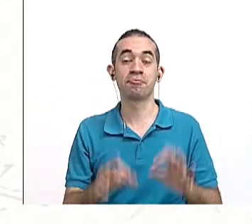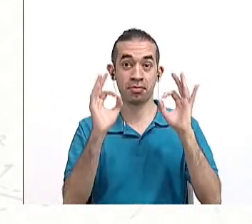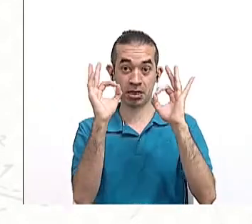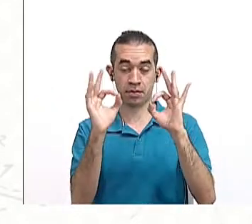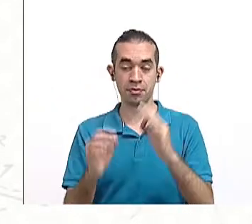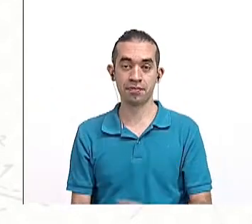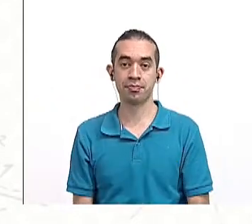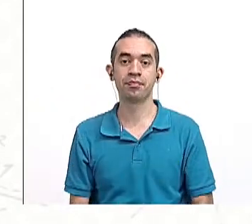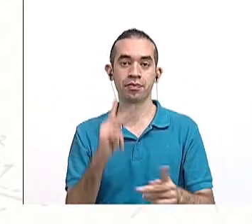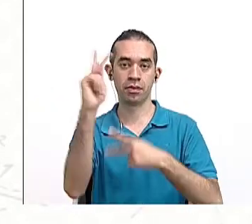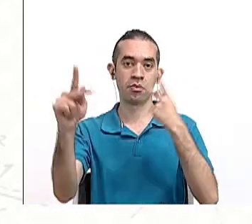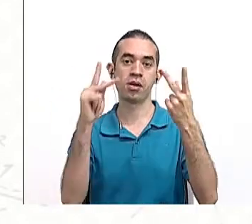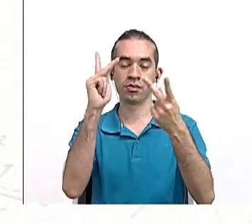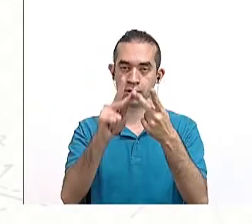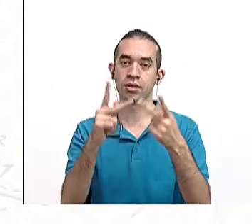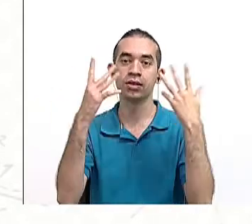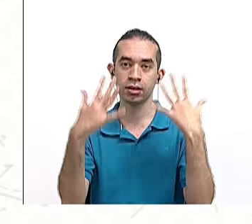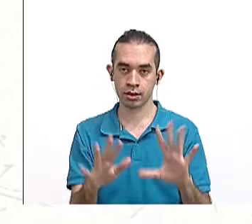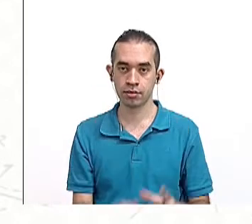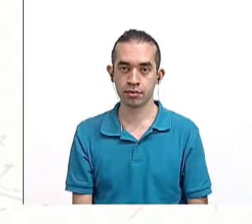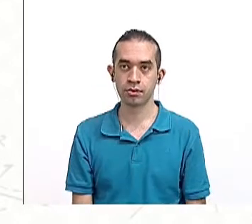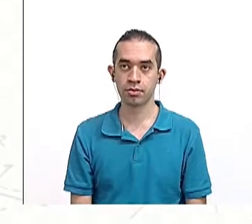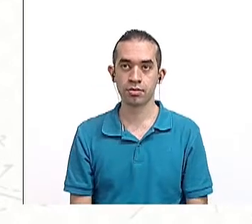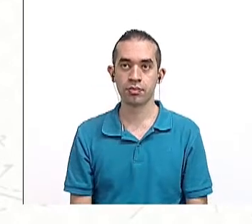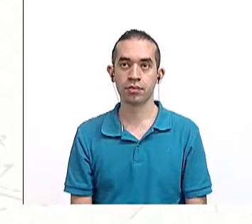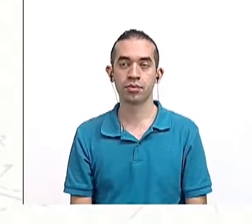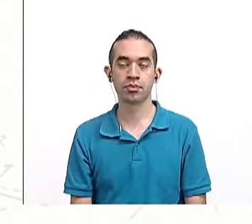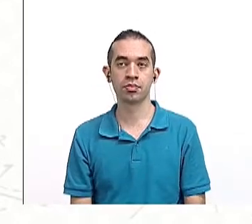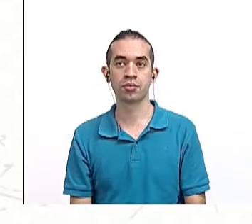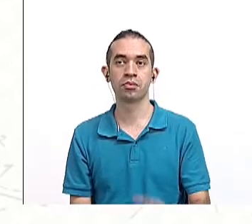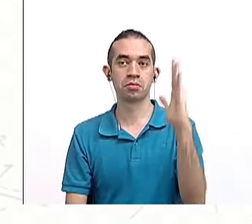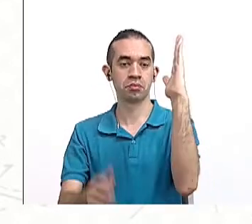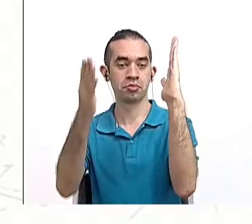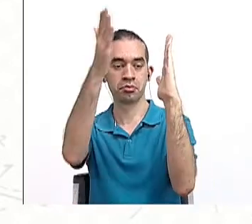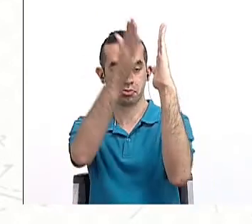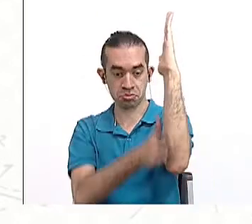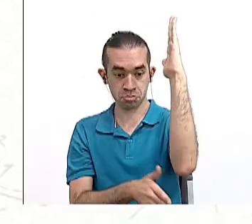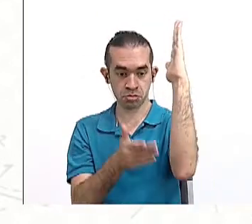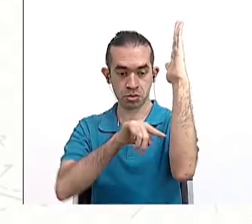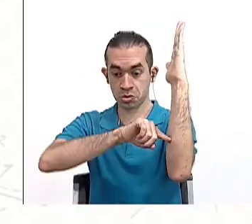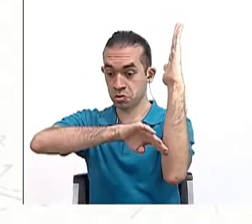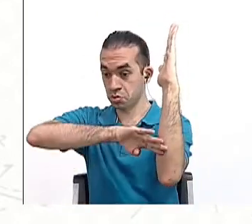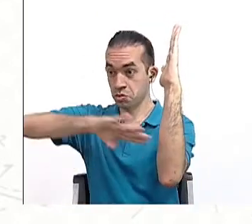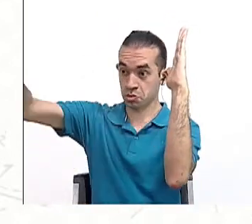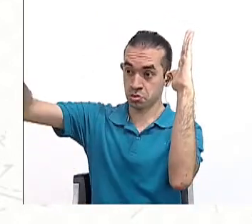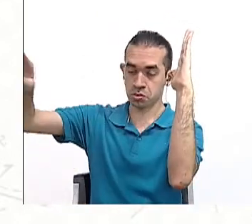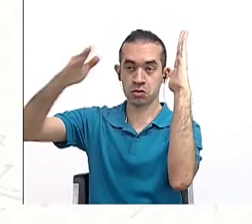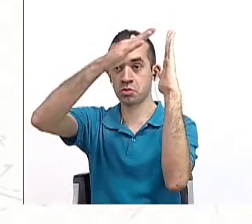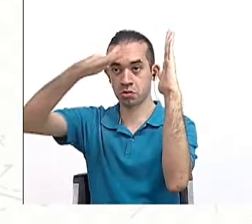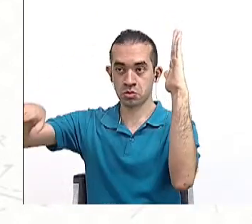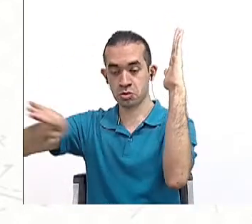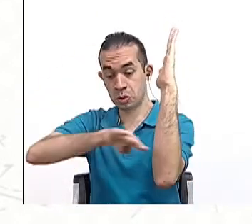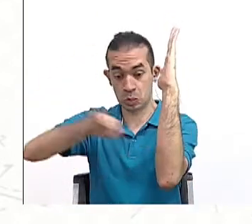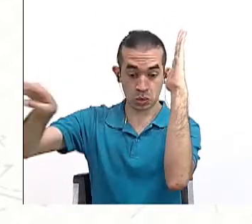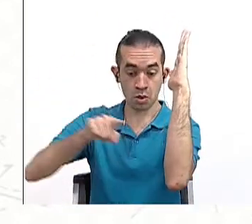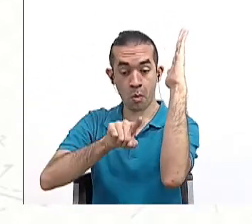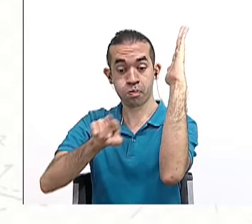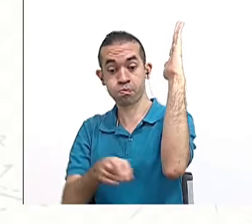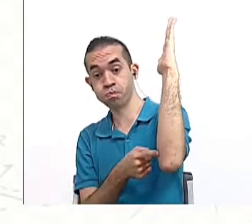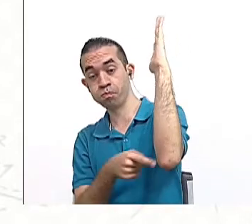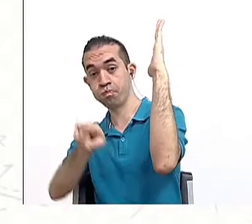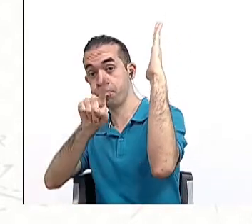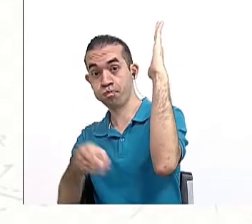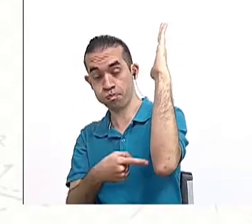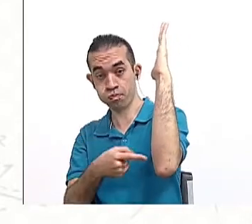bien perfecto ahora si determinamos el valor de cita como se les ocurre hacerlo con cita muy bien